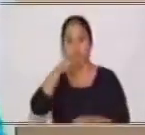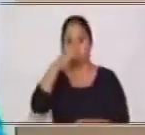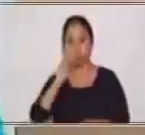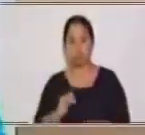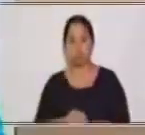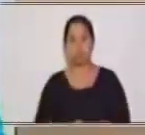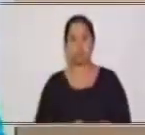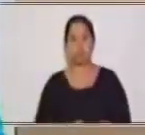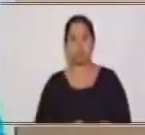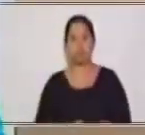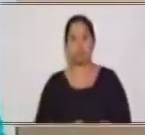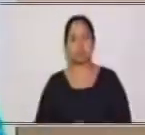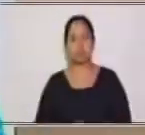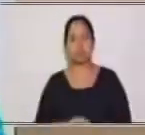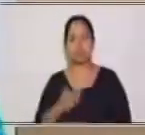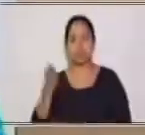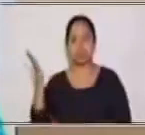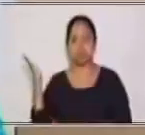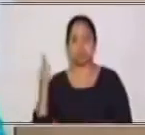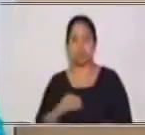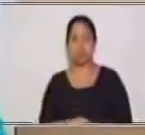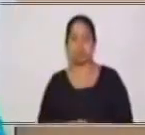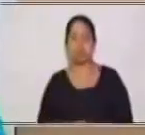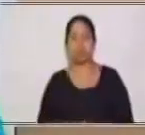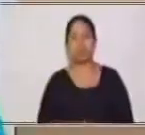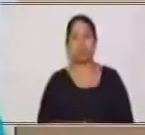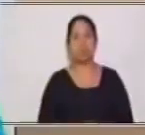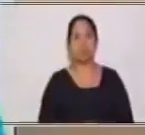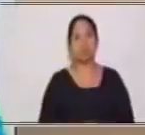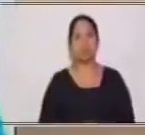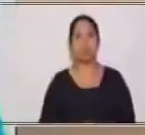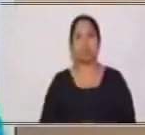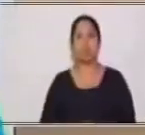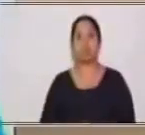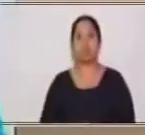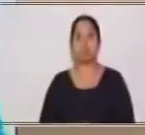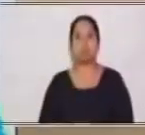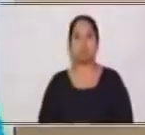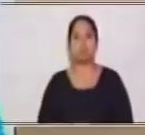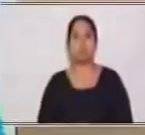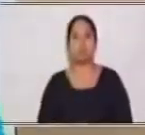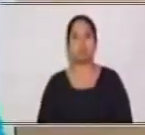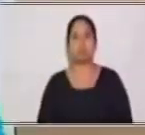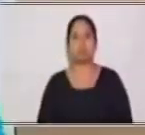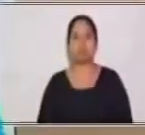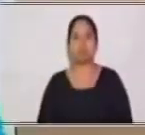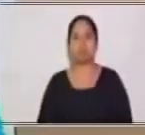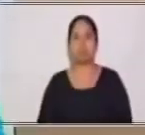UNICEF. En esta voy a hacer una aclaración. UNICEF.